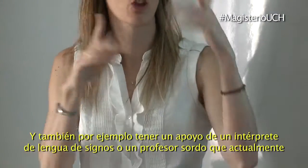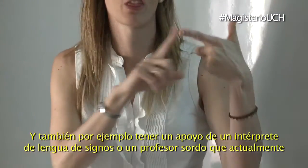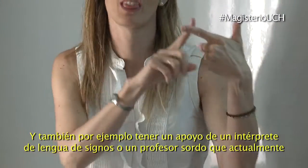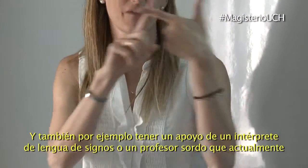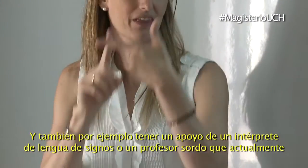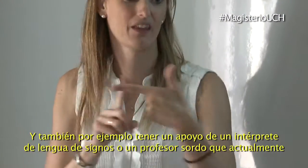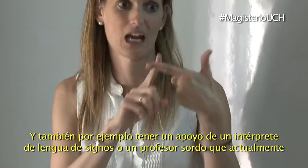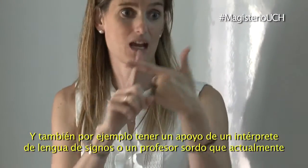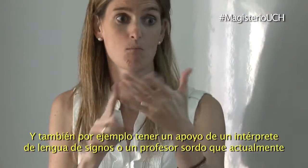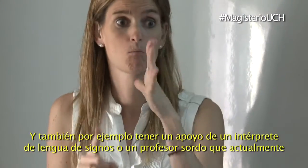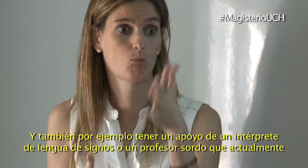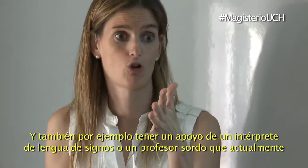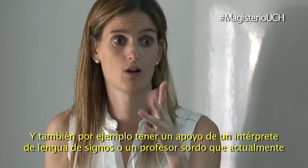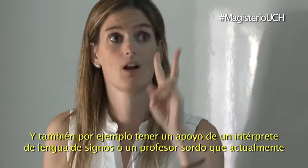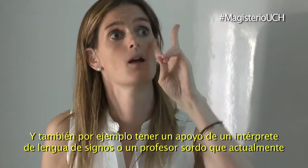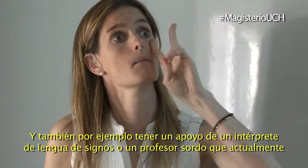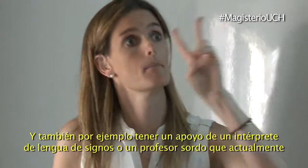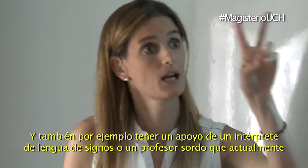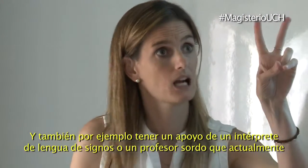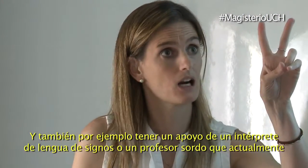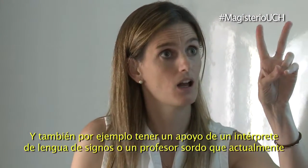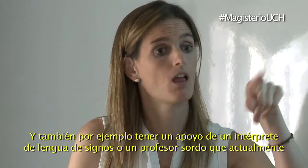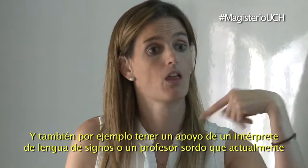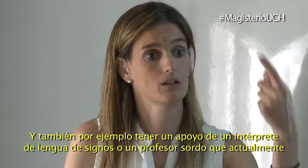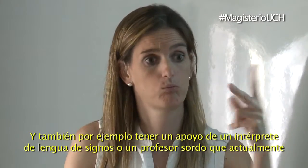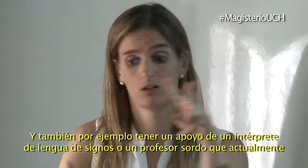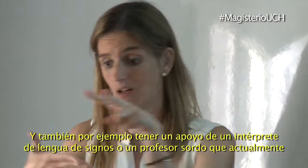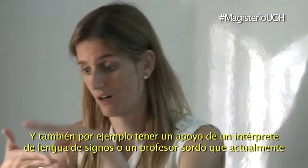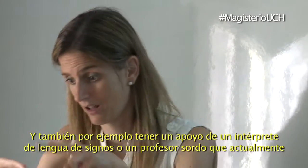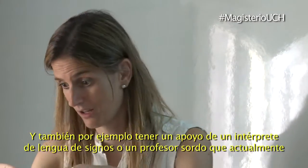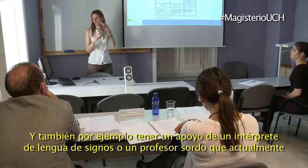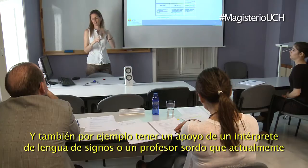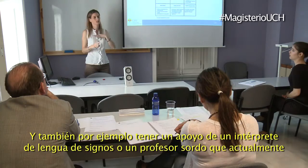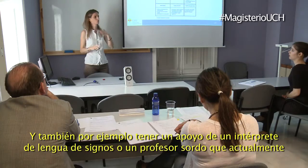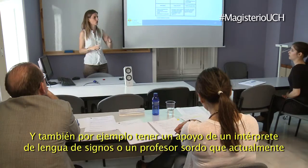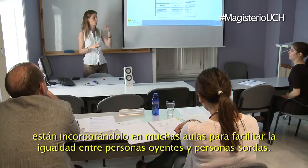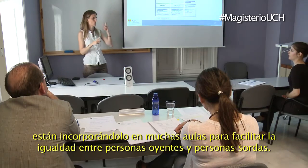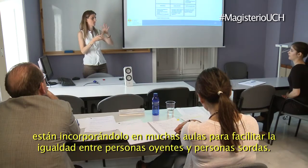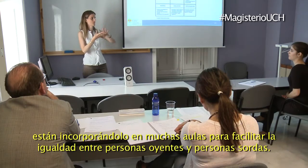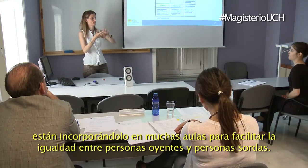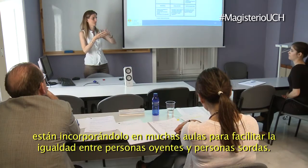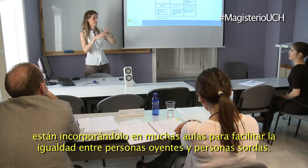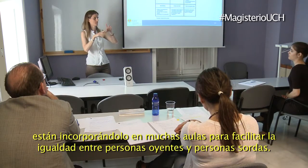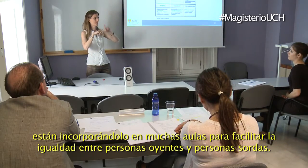Y también, por ejemplo, tener un apoyo de un intérprete de lengua de signos o un profesor sordo, que actualmente están